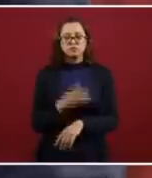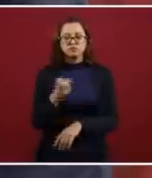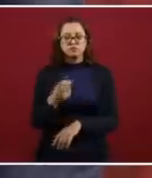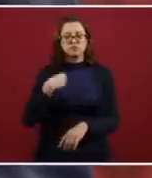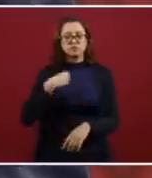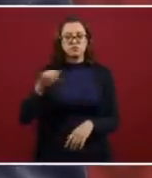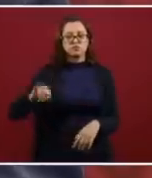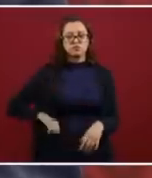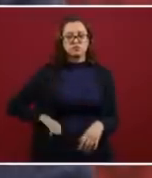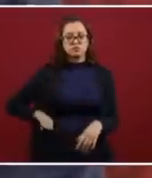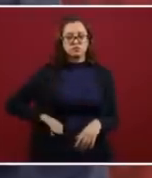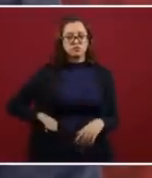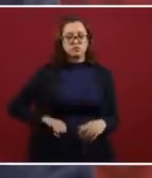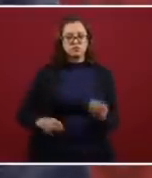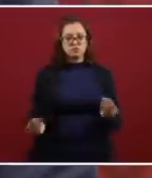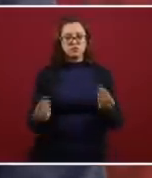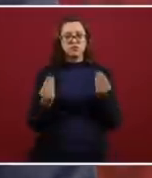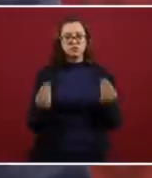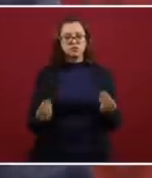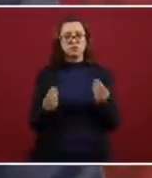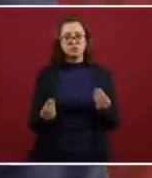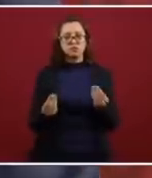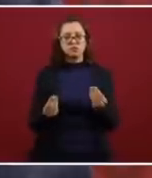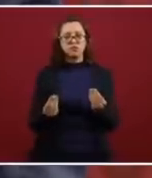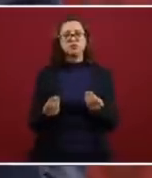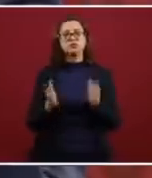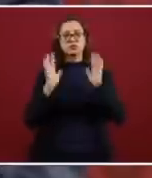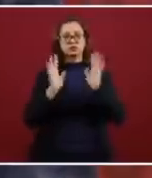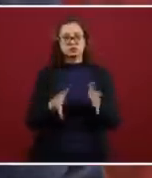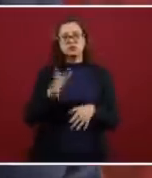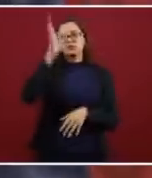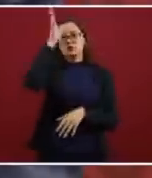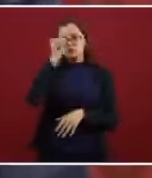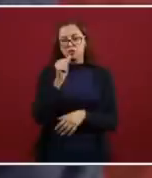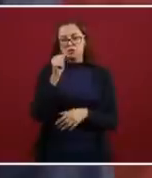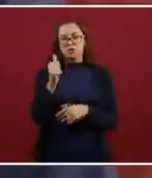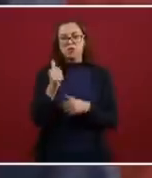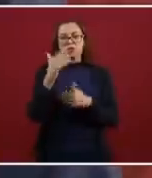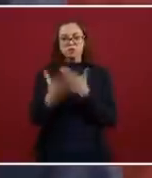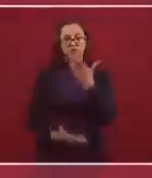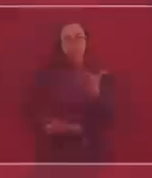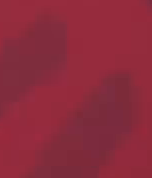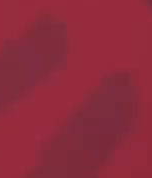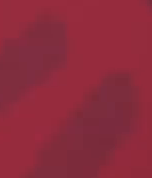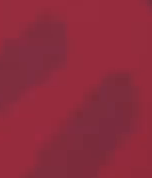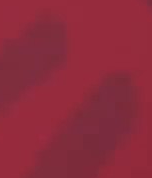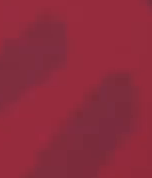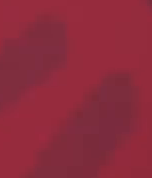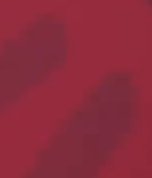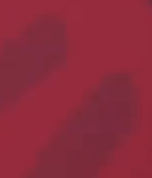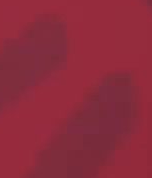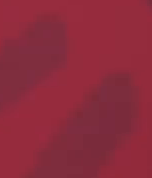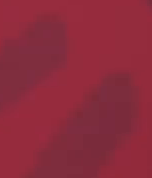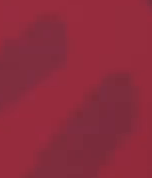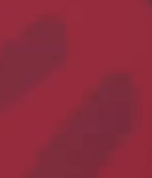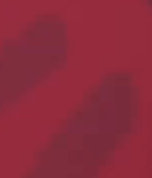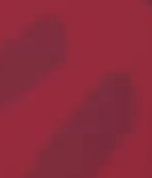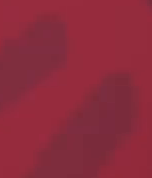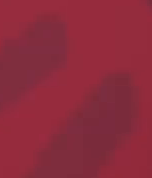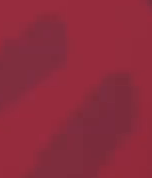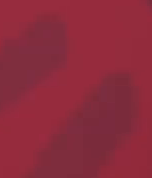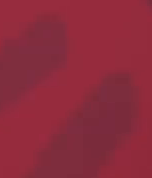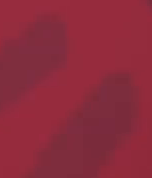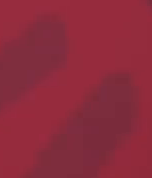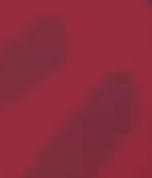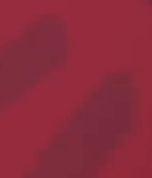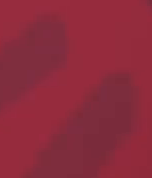interesa mucho el que podamos llegar al acuerdo del plan de infraestructura con inversión privada.